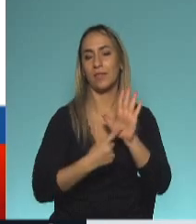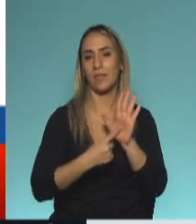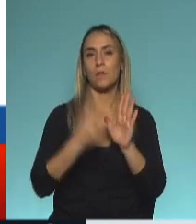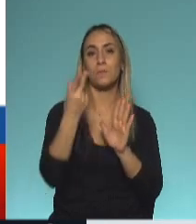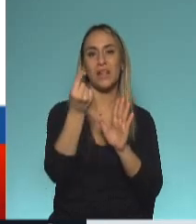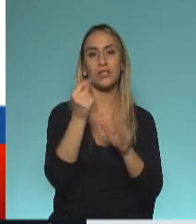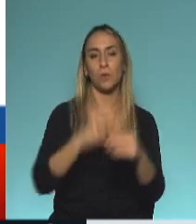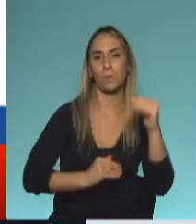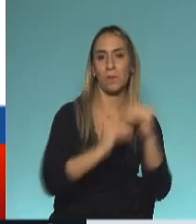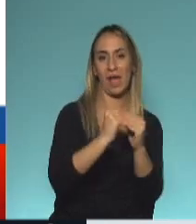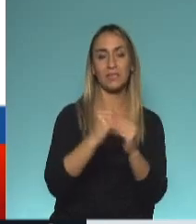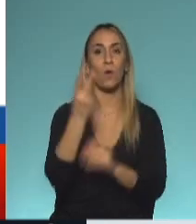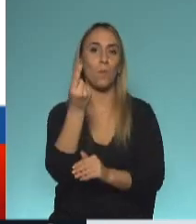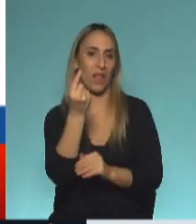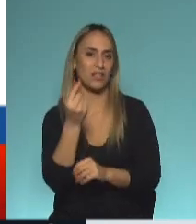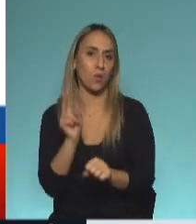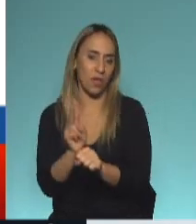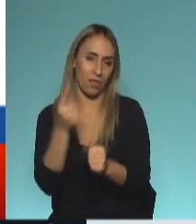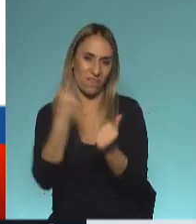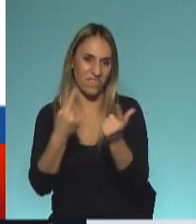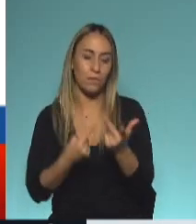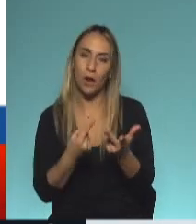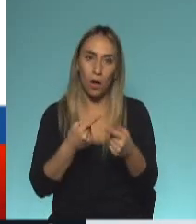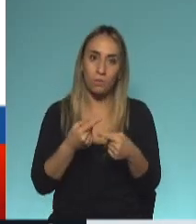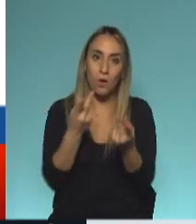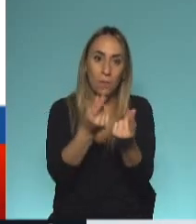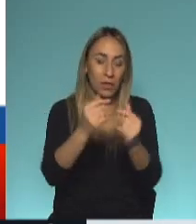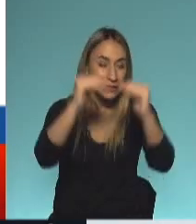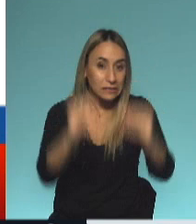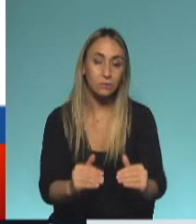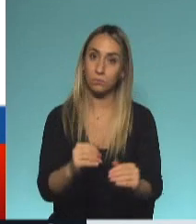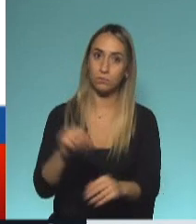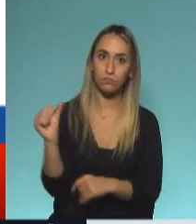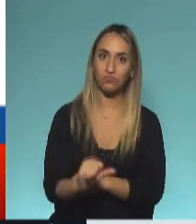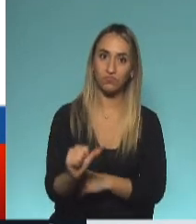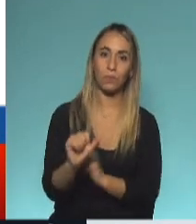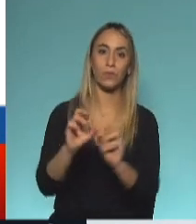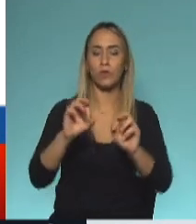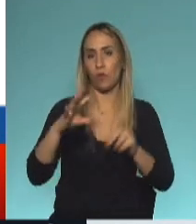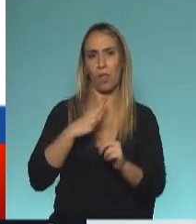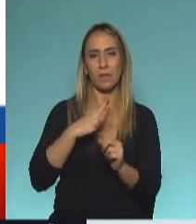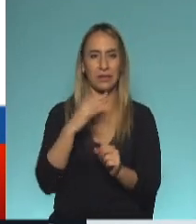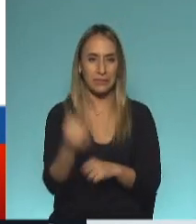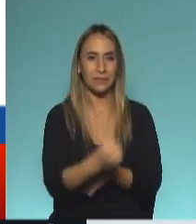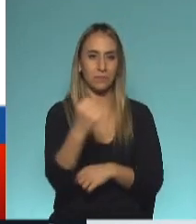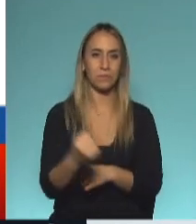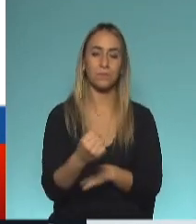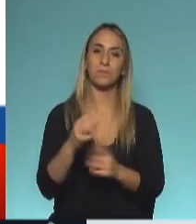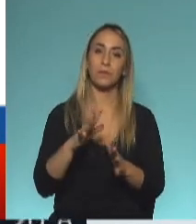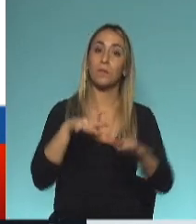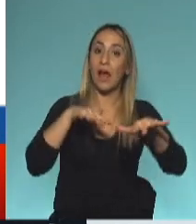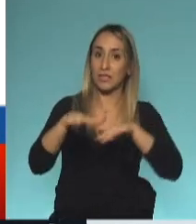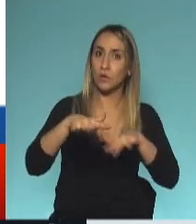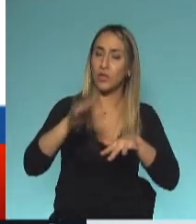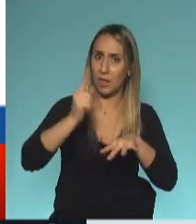se ha encontrado la manera exacta de bajar efectivamente el precio de los alimentos se sigue buscando bien dianita deseas esto la situación fiscal